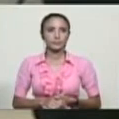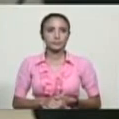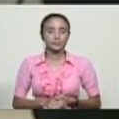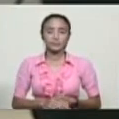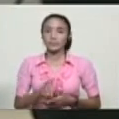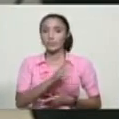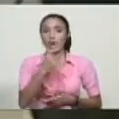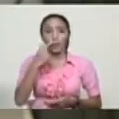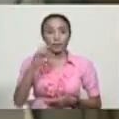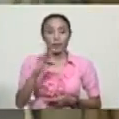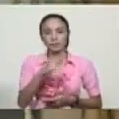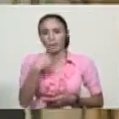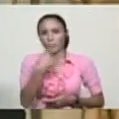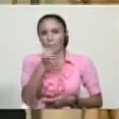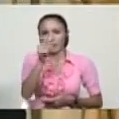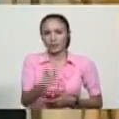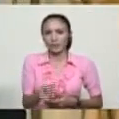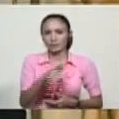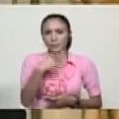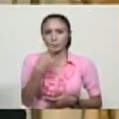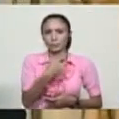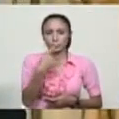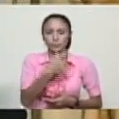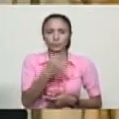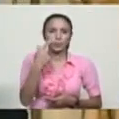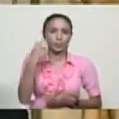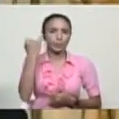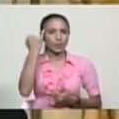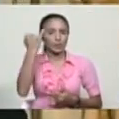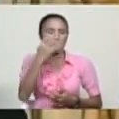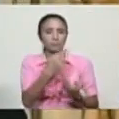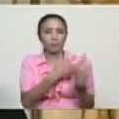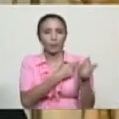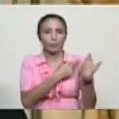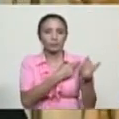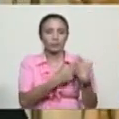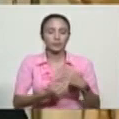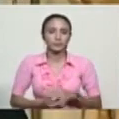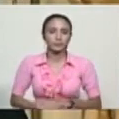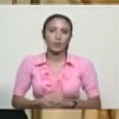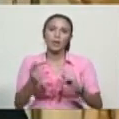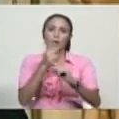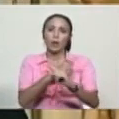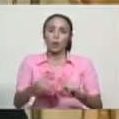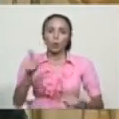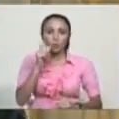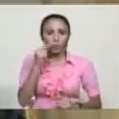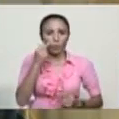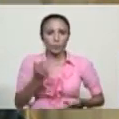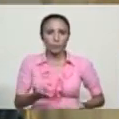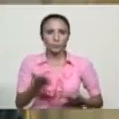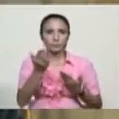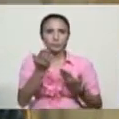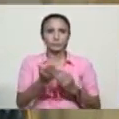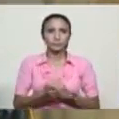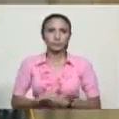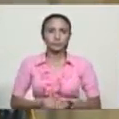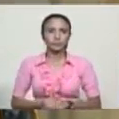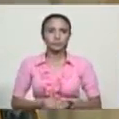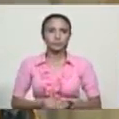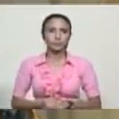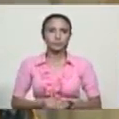política de Francia, al compañero Sabelo Jobu Gacheni,